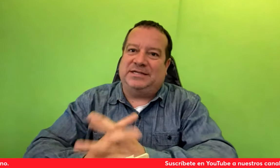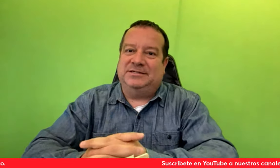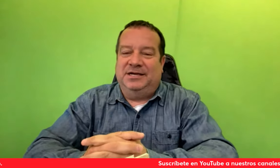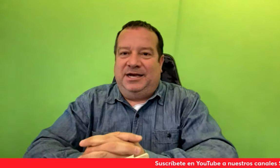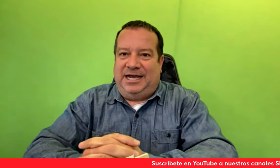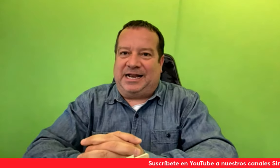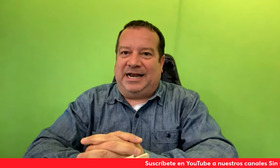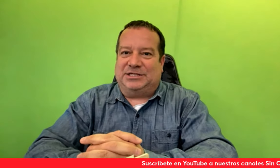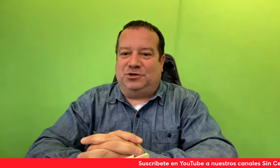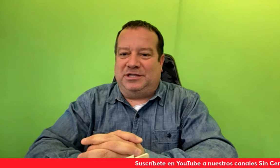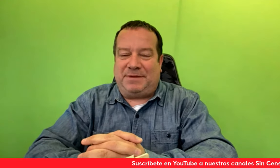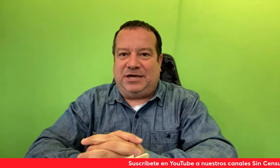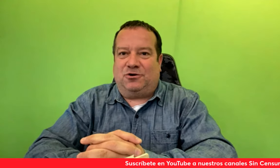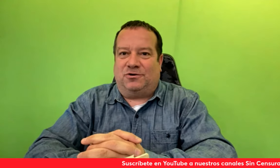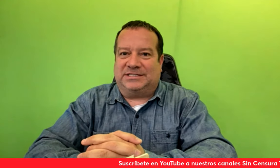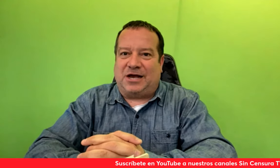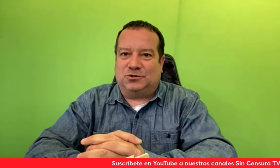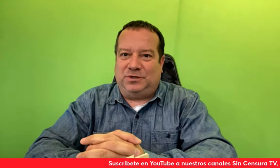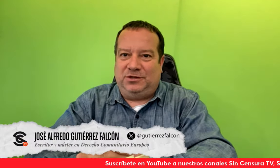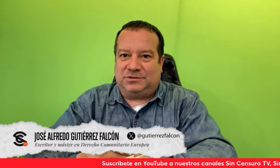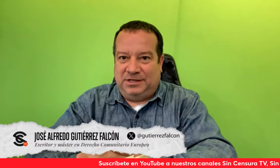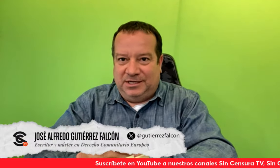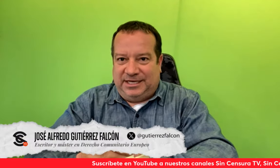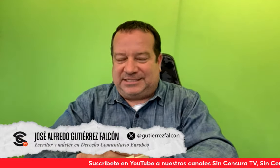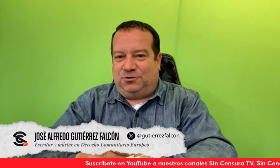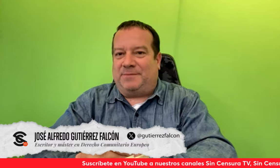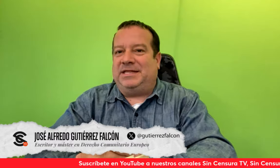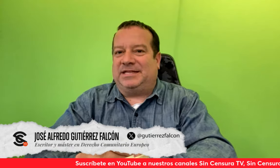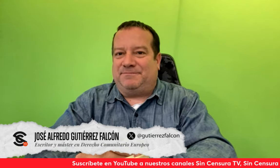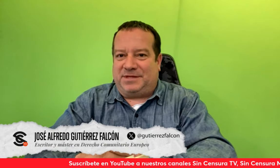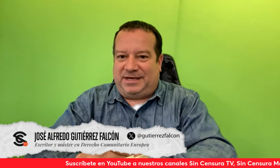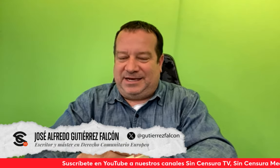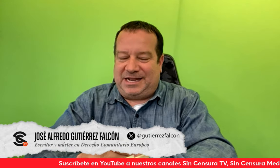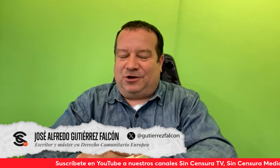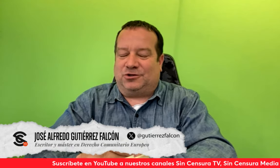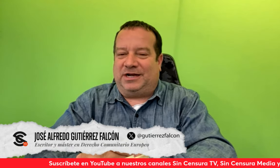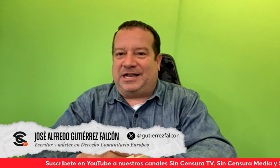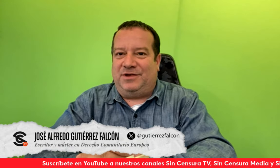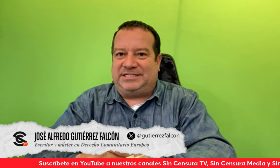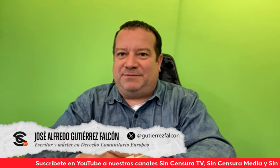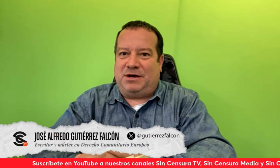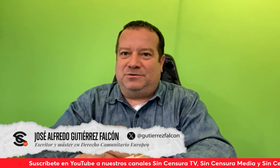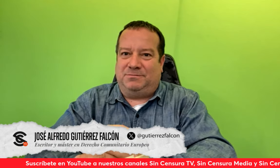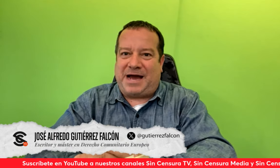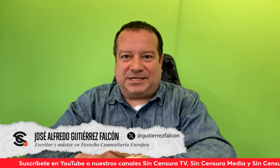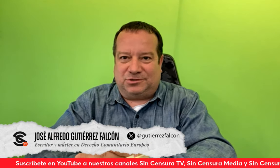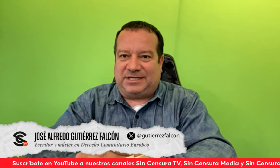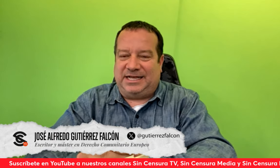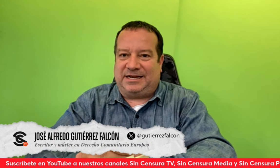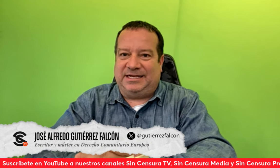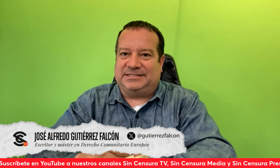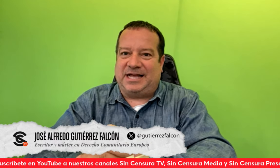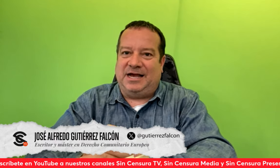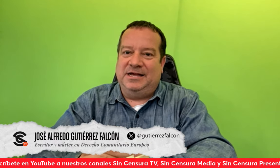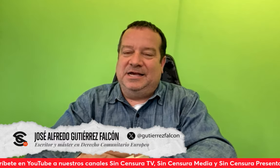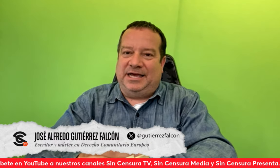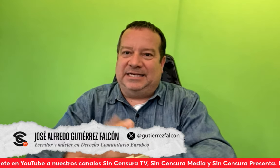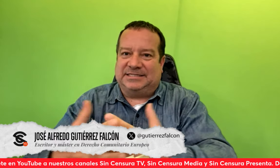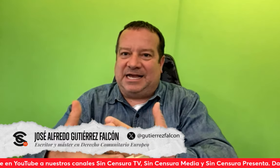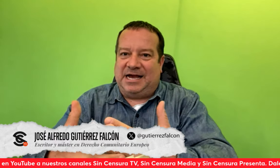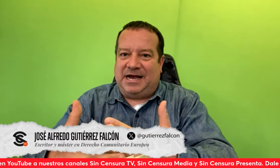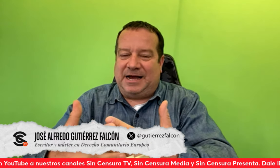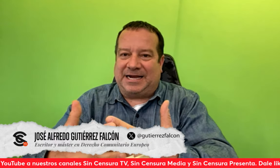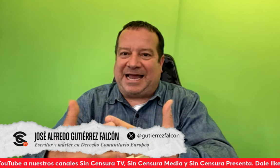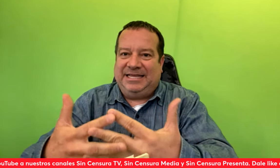después en la relación de México con Estados Unidos y seguramente eh la doctora Claudia Chen va a sostener esta